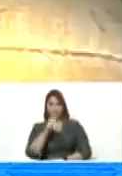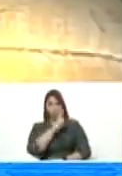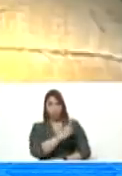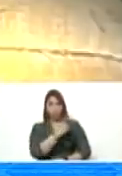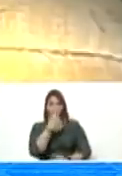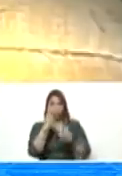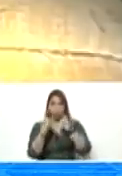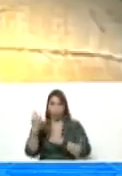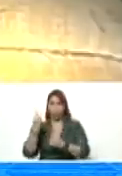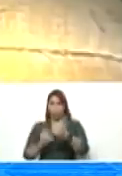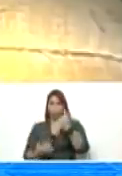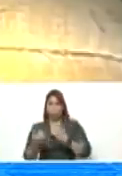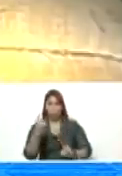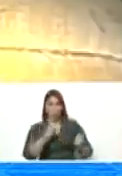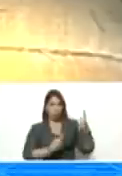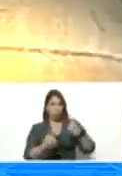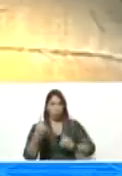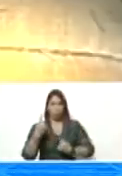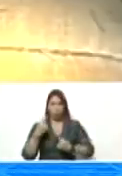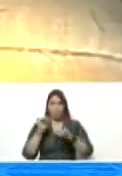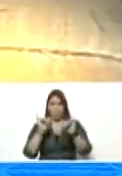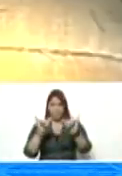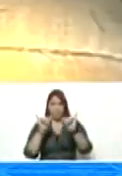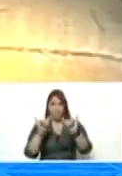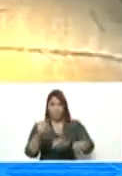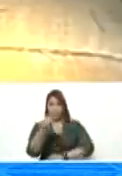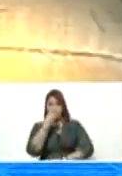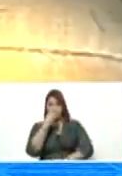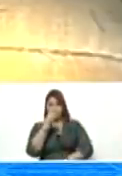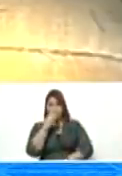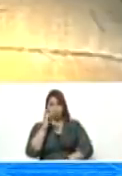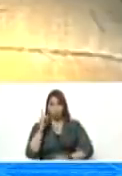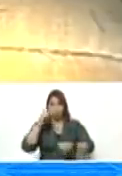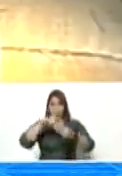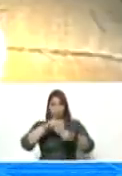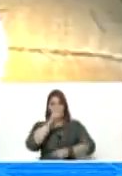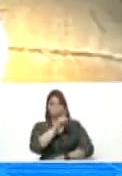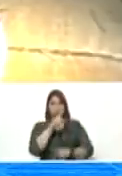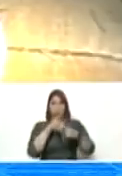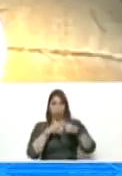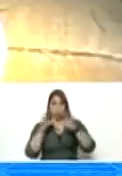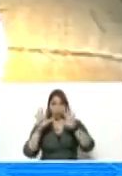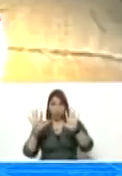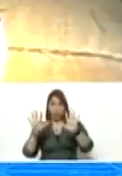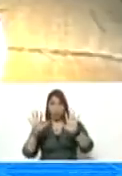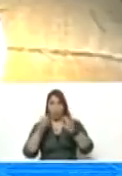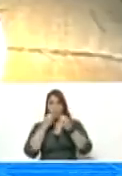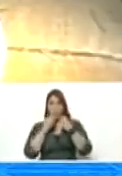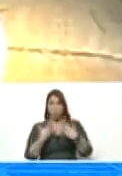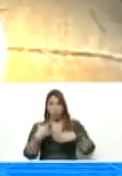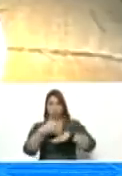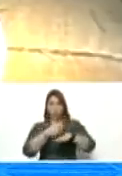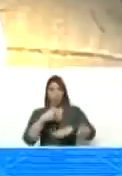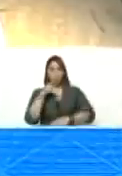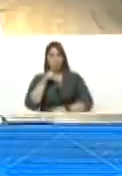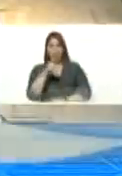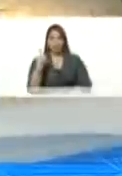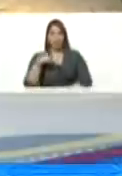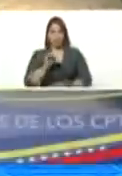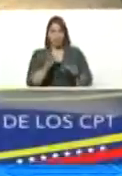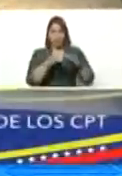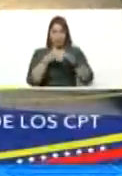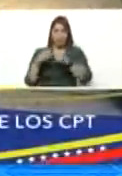uno. En el propio Palacio de Miraflores como parte del 1x10 del buen gobierno. Ahí vamos a tener el